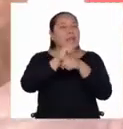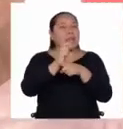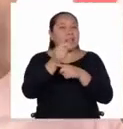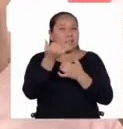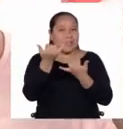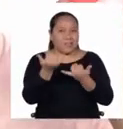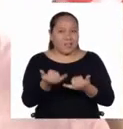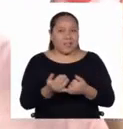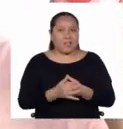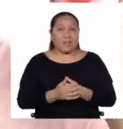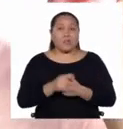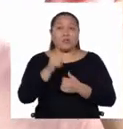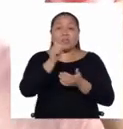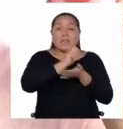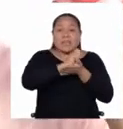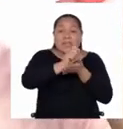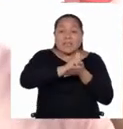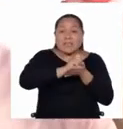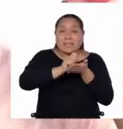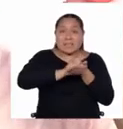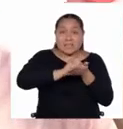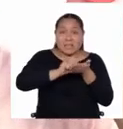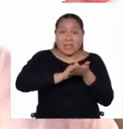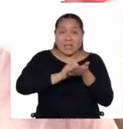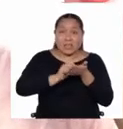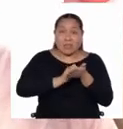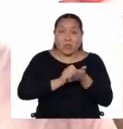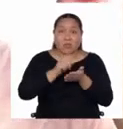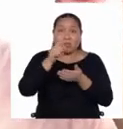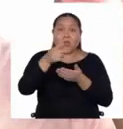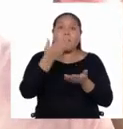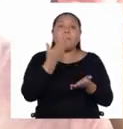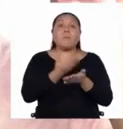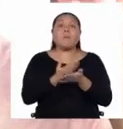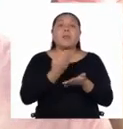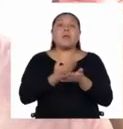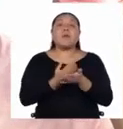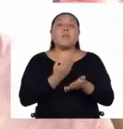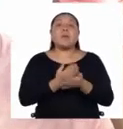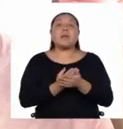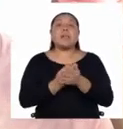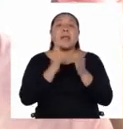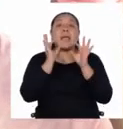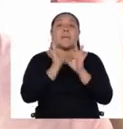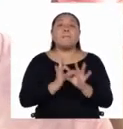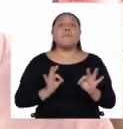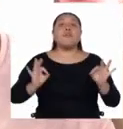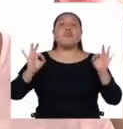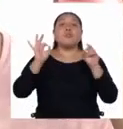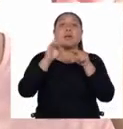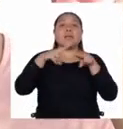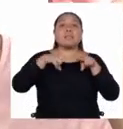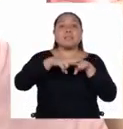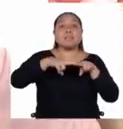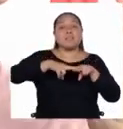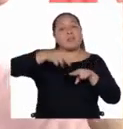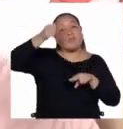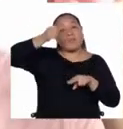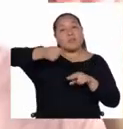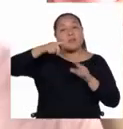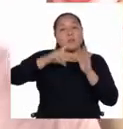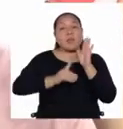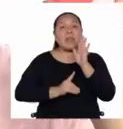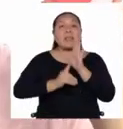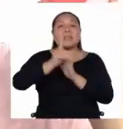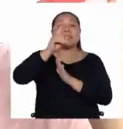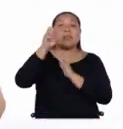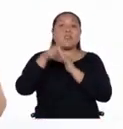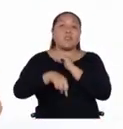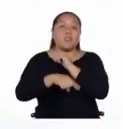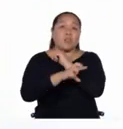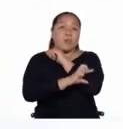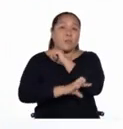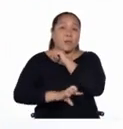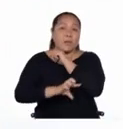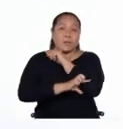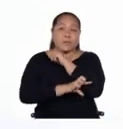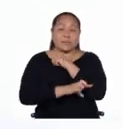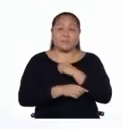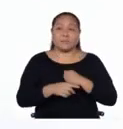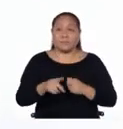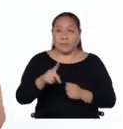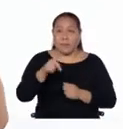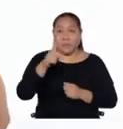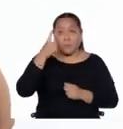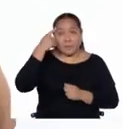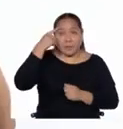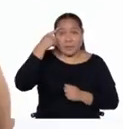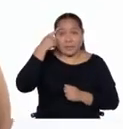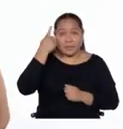Deberán escribir un texto en el que argumenten la importancia de los ferrocarriles para el desarrollo del país. Tengan en